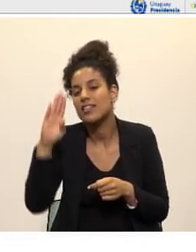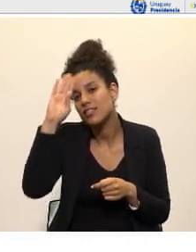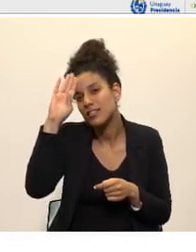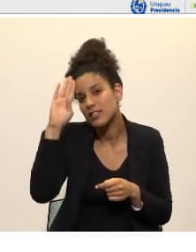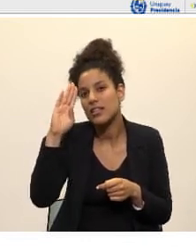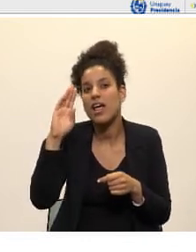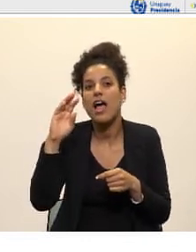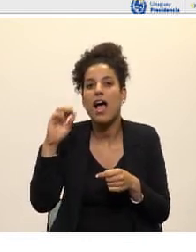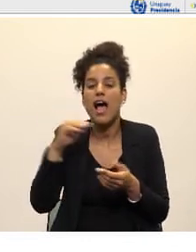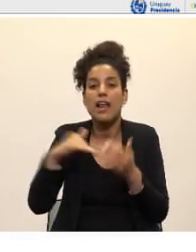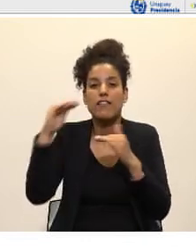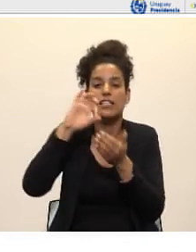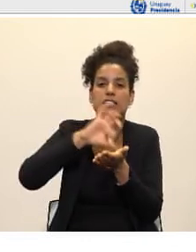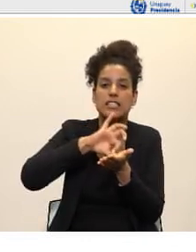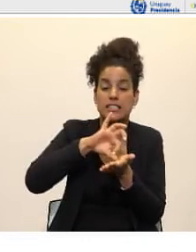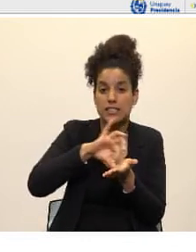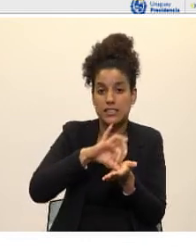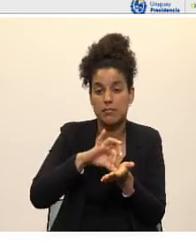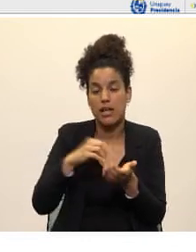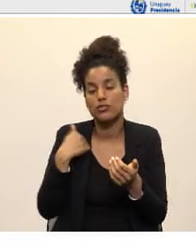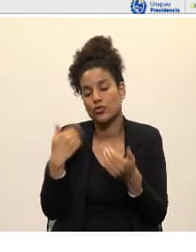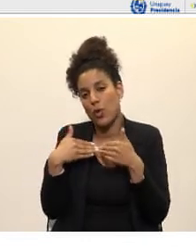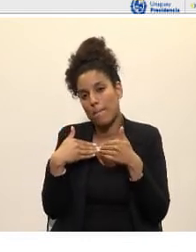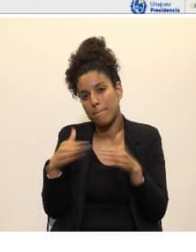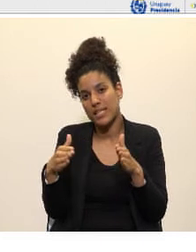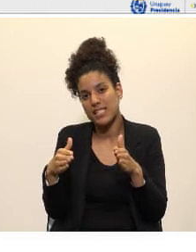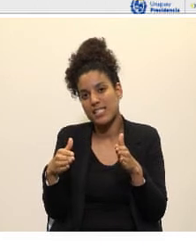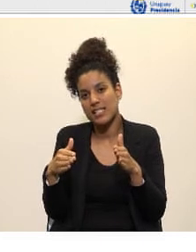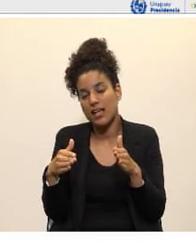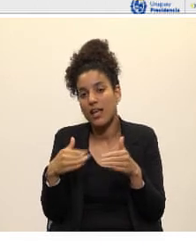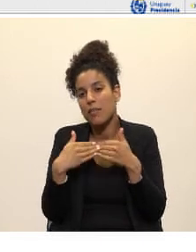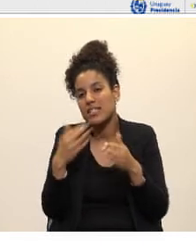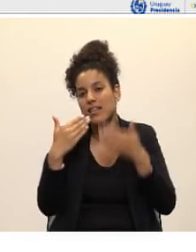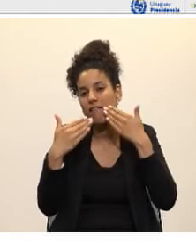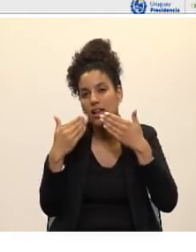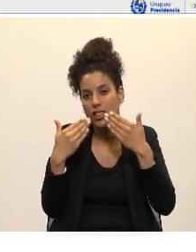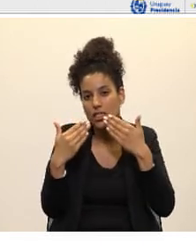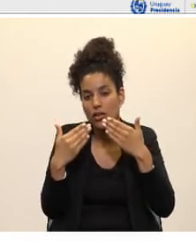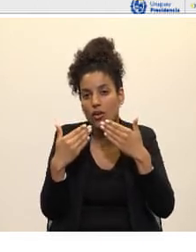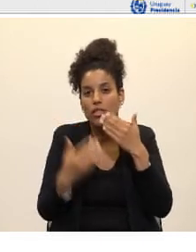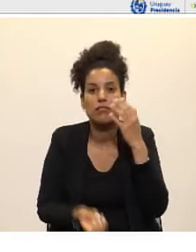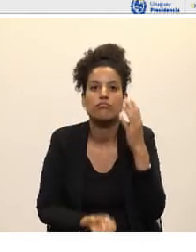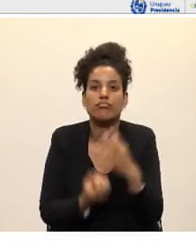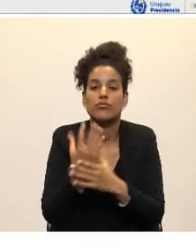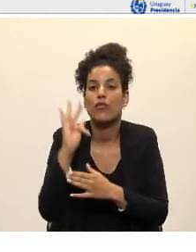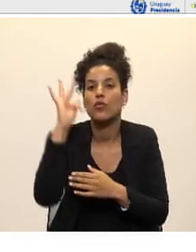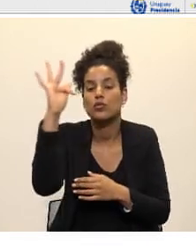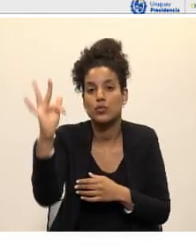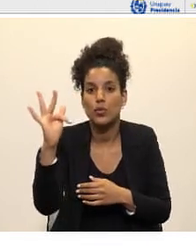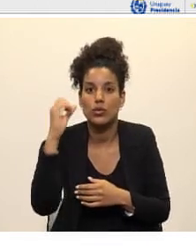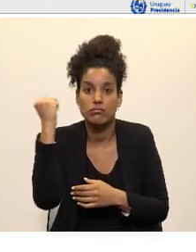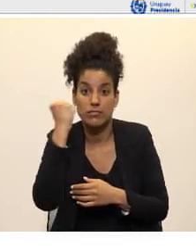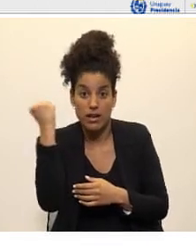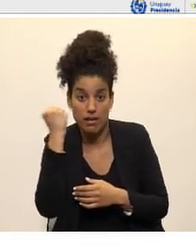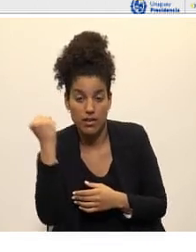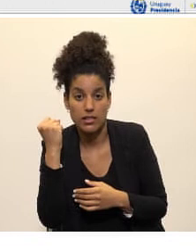los sistemas. Pero empecé hablando de construir futuros relevantes, esta articulación necesaria y